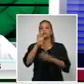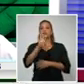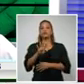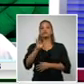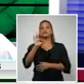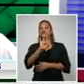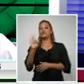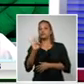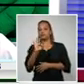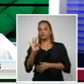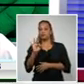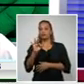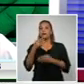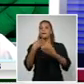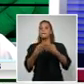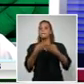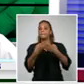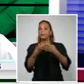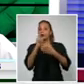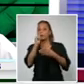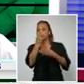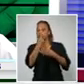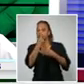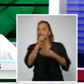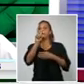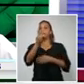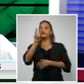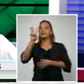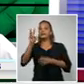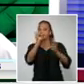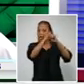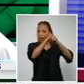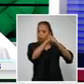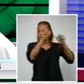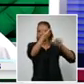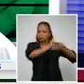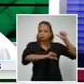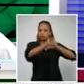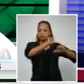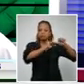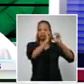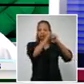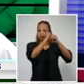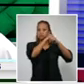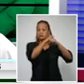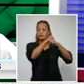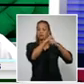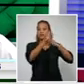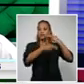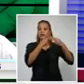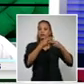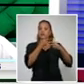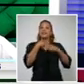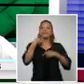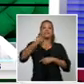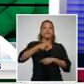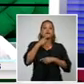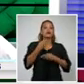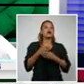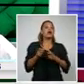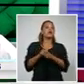21.488 en nuestros 23 laboratorios de biología molecular que deben incrementarse en los